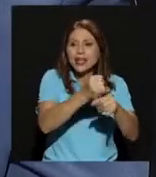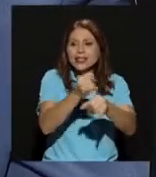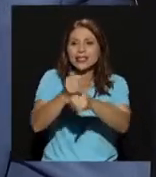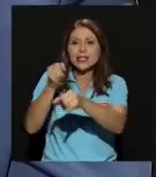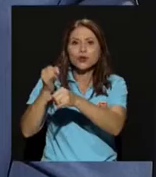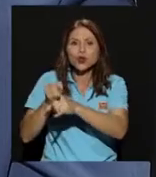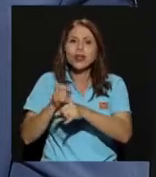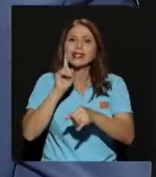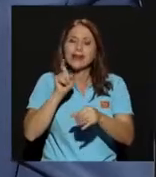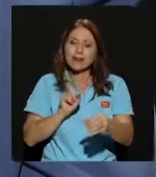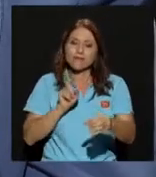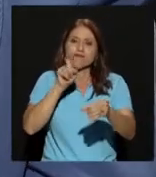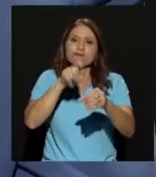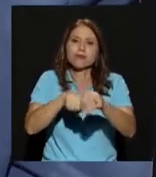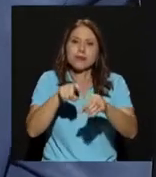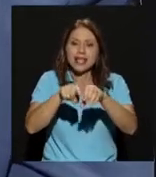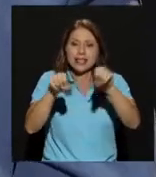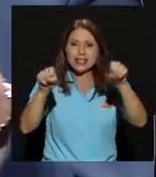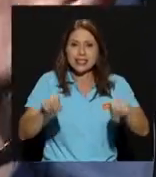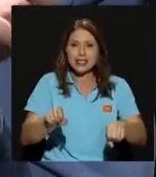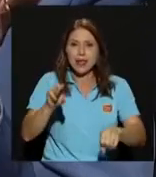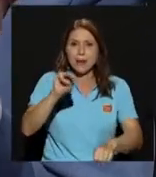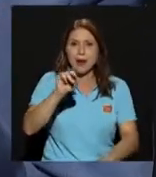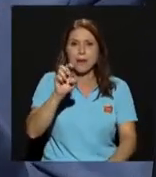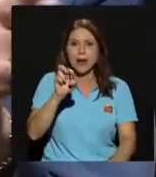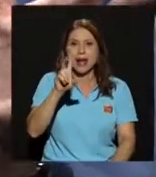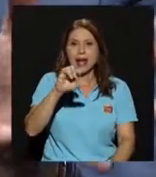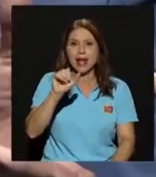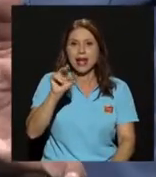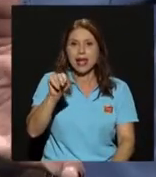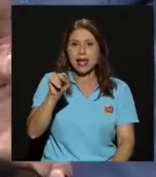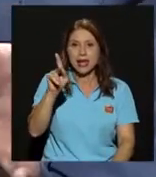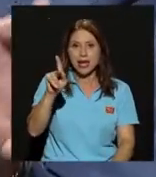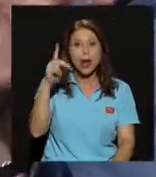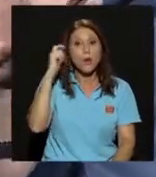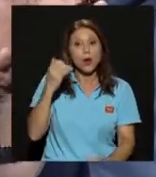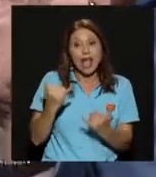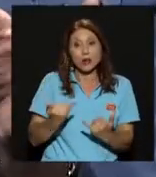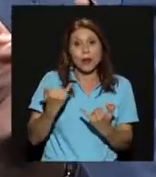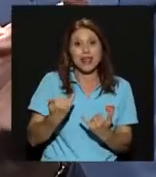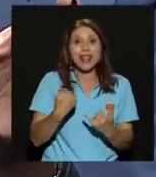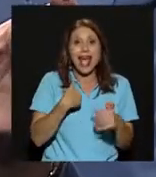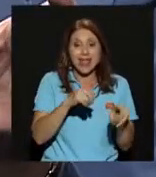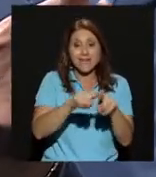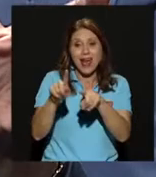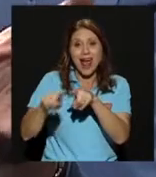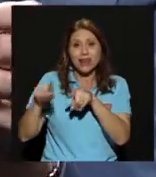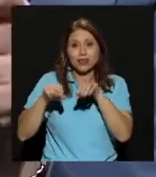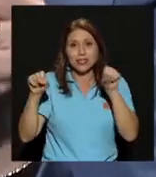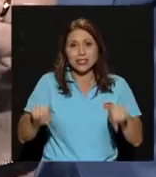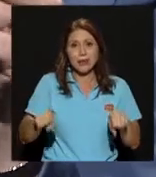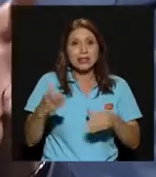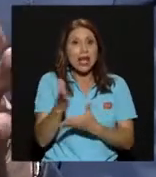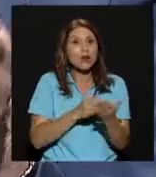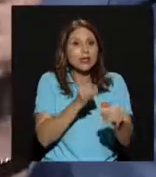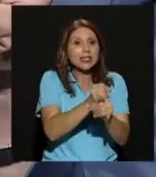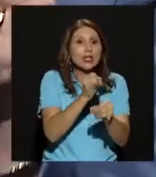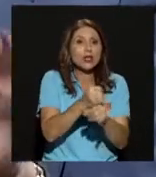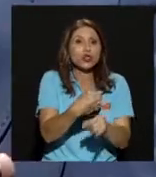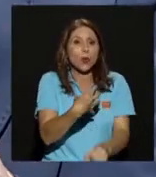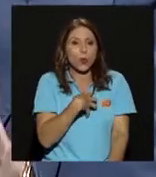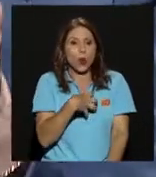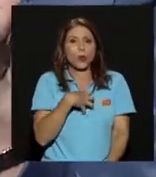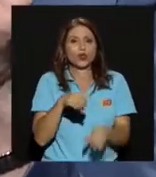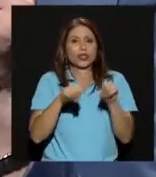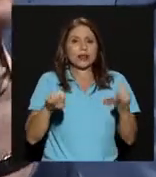ese sistema porque actualmente hay varios sistemas hay instituciones que tienen sus propios sistemas como la caja de